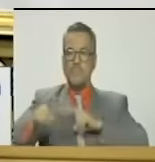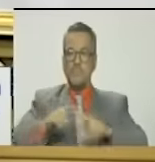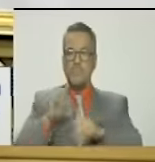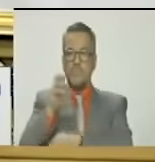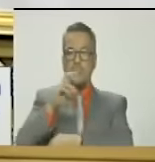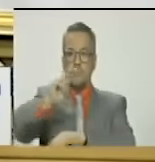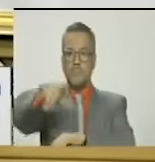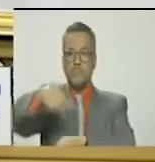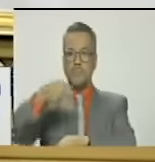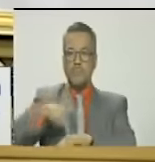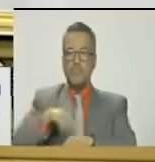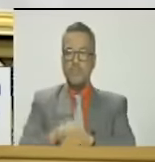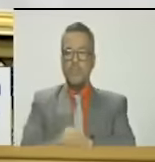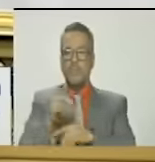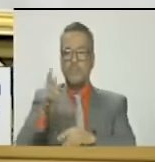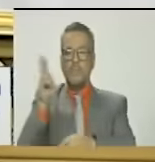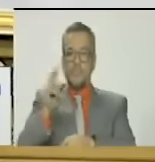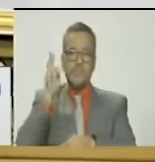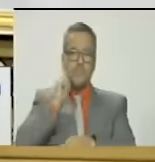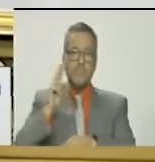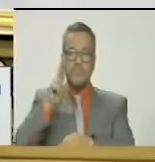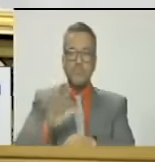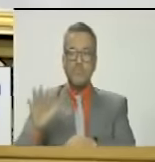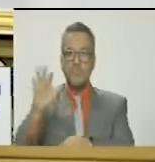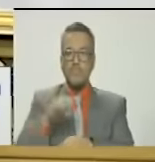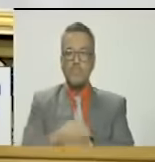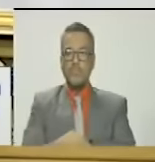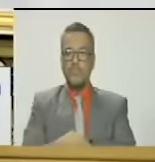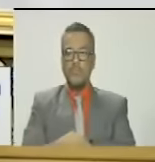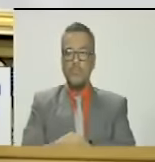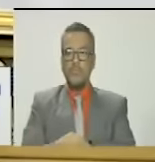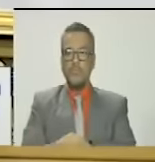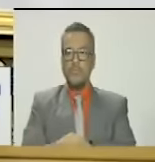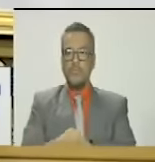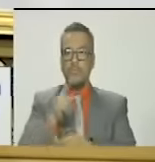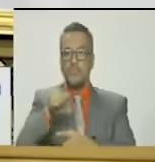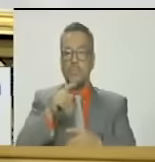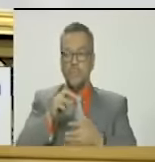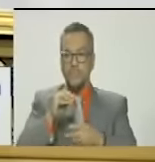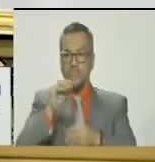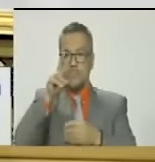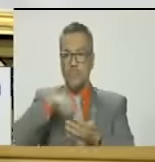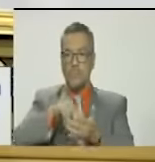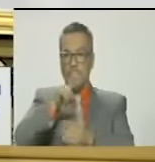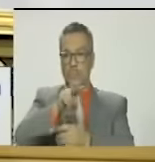la Asamblea Nacional de la República Bolivariana de Venezuela para el periodo